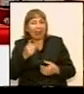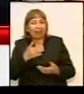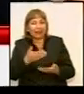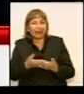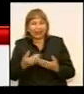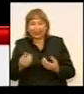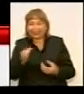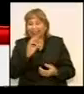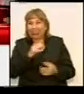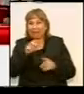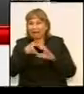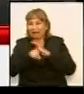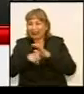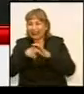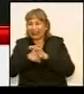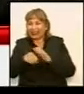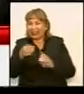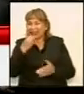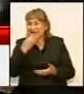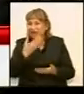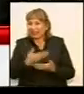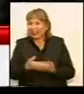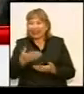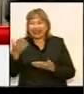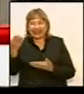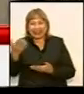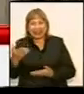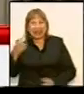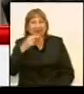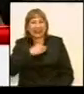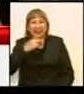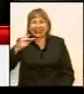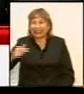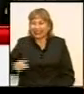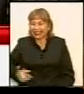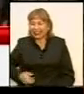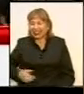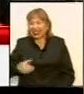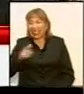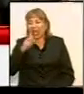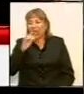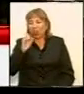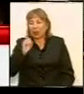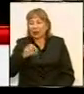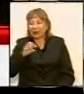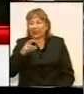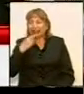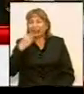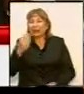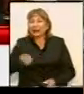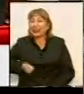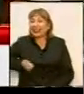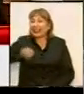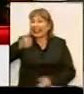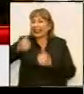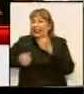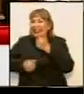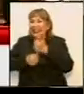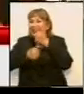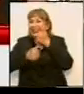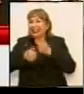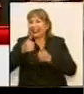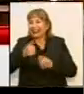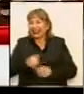desarrollo de la minería. Acá tenemos a su presidente, el ingeniero Luis Rivera, y su gerente general, Guillermo